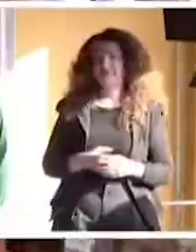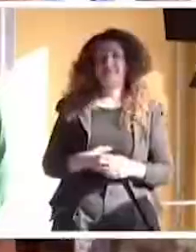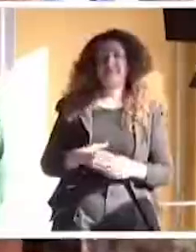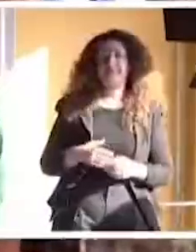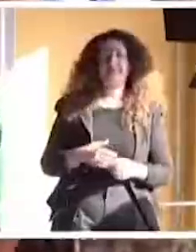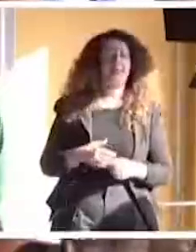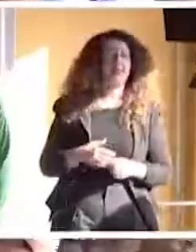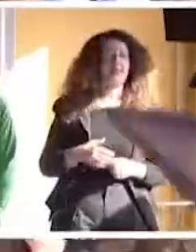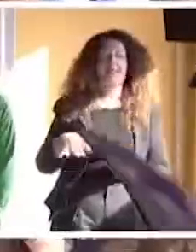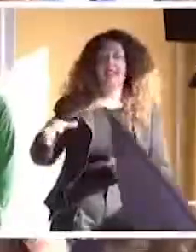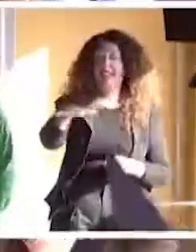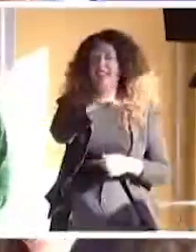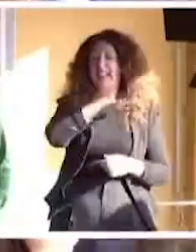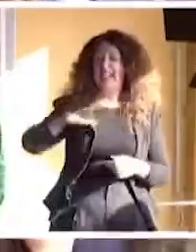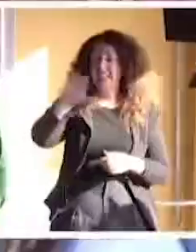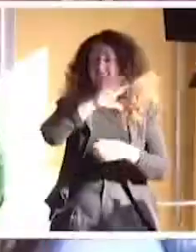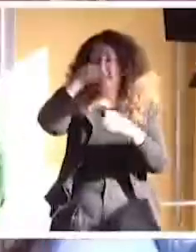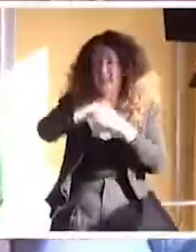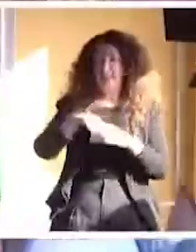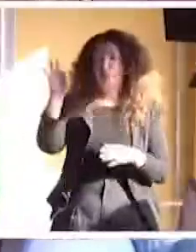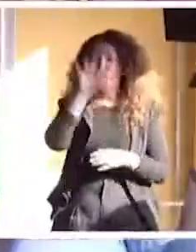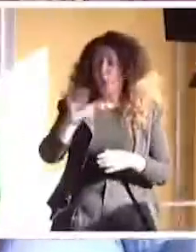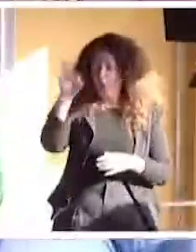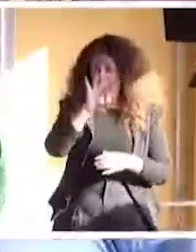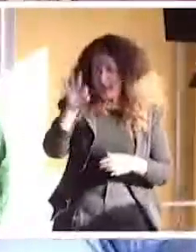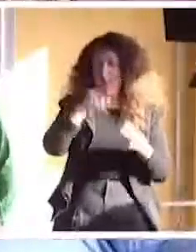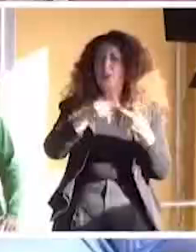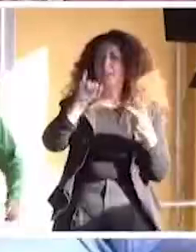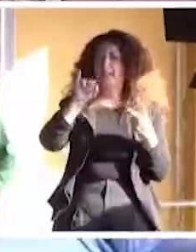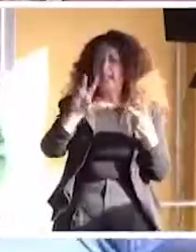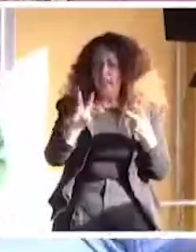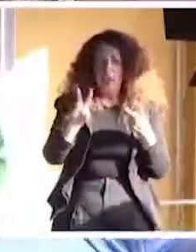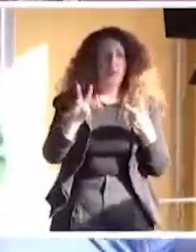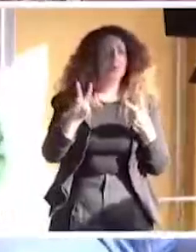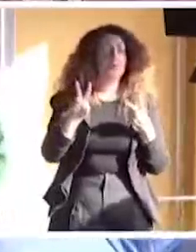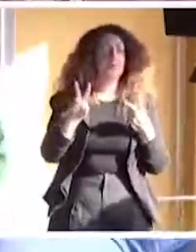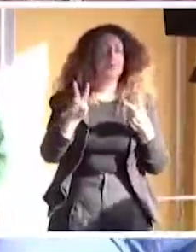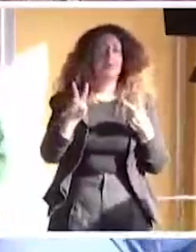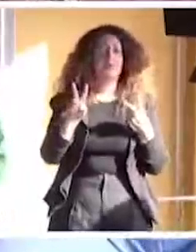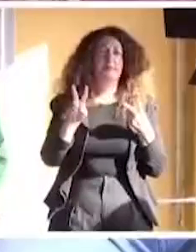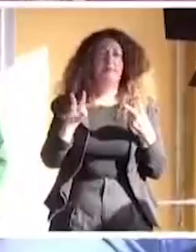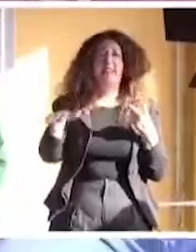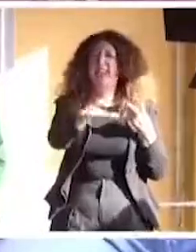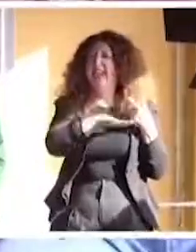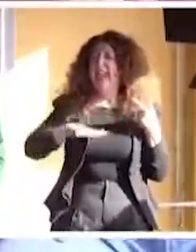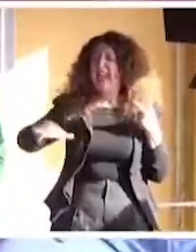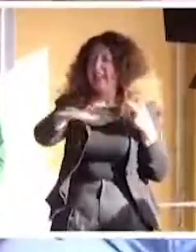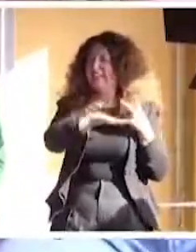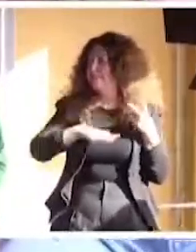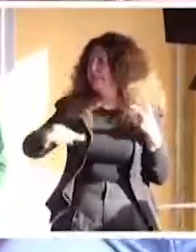está Podemos, en los que está Izquierda Unida, son